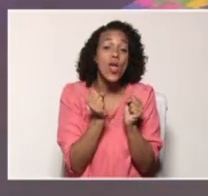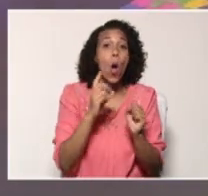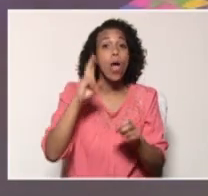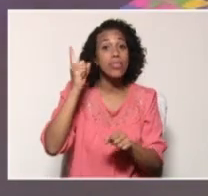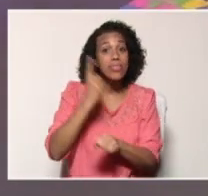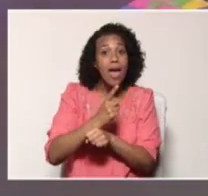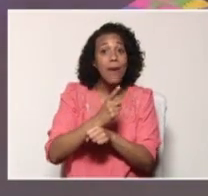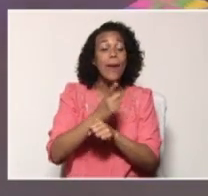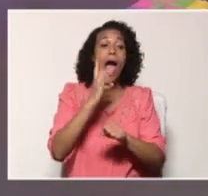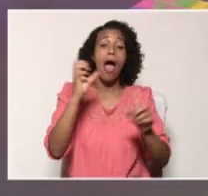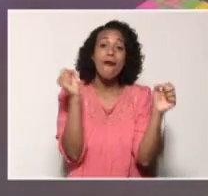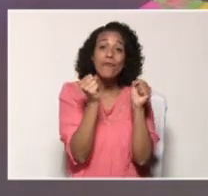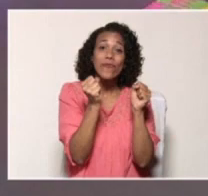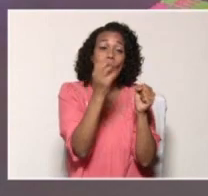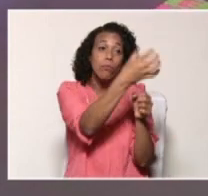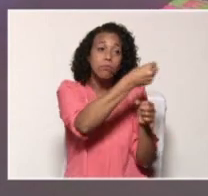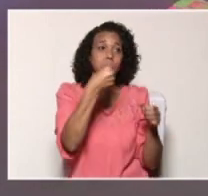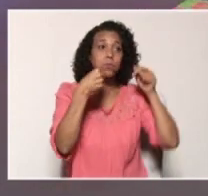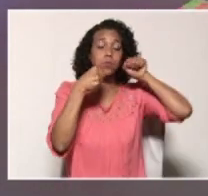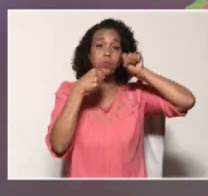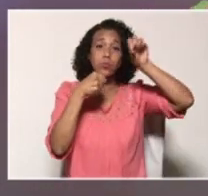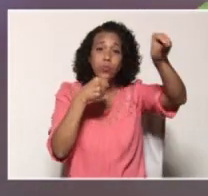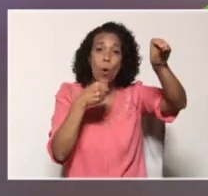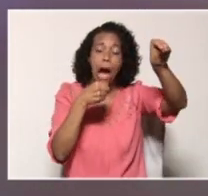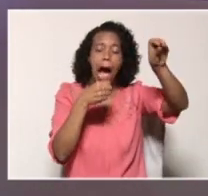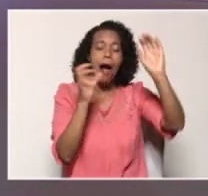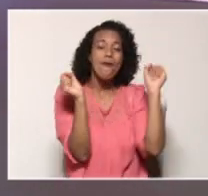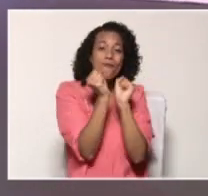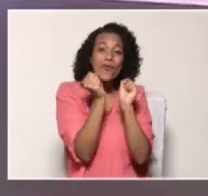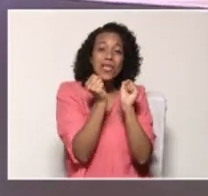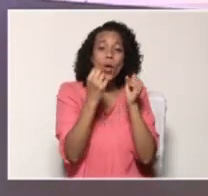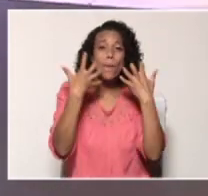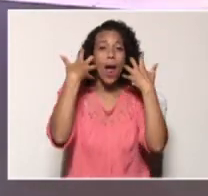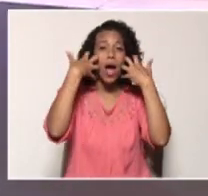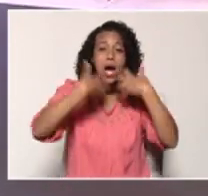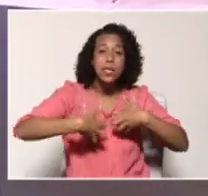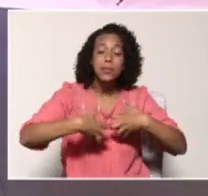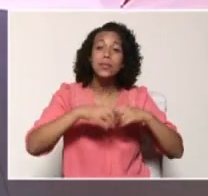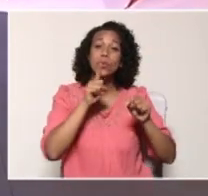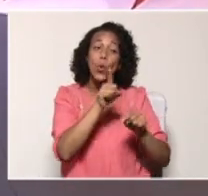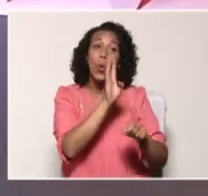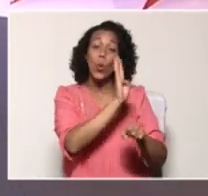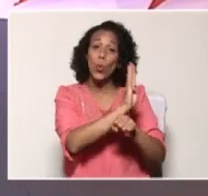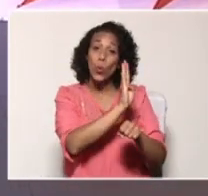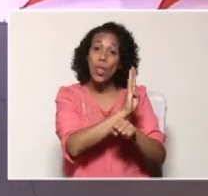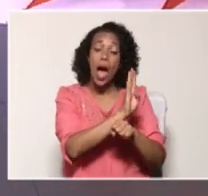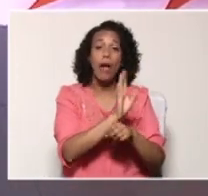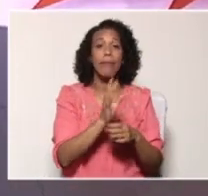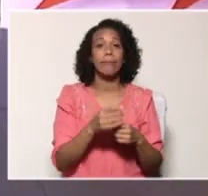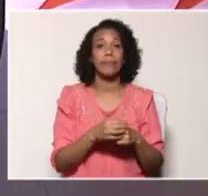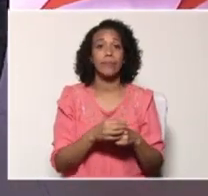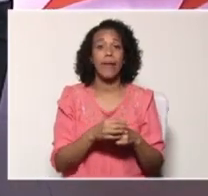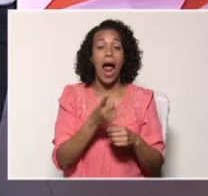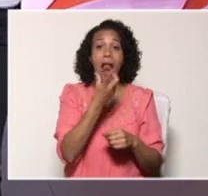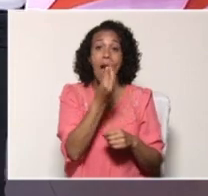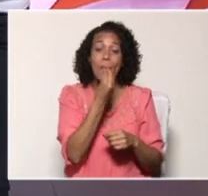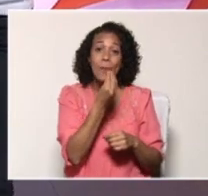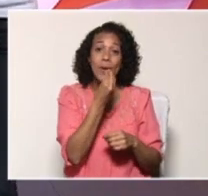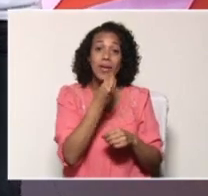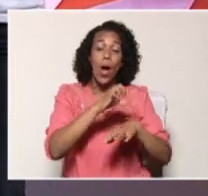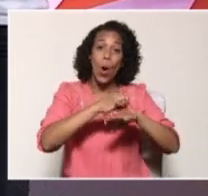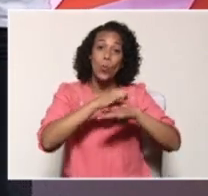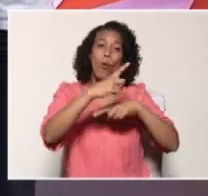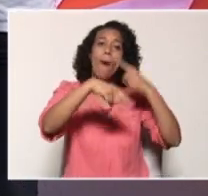nosotros debemos respetar esa cadena de frío. Así es. Entonces, ahí entra también la conservación de esos alimentos para